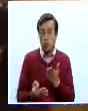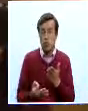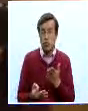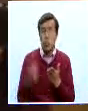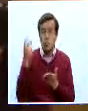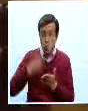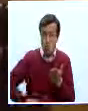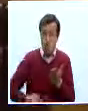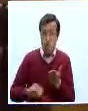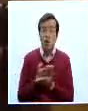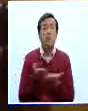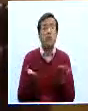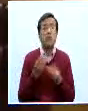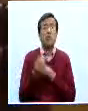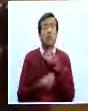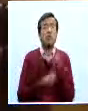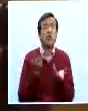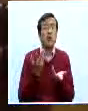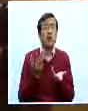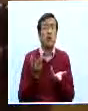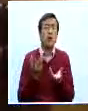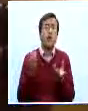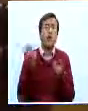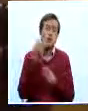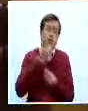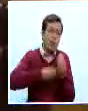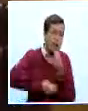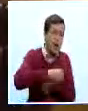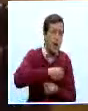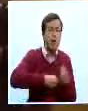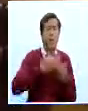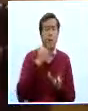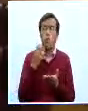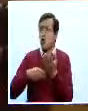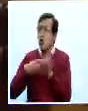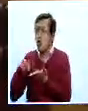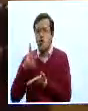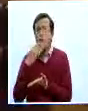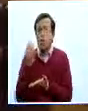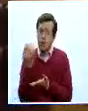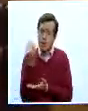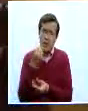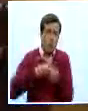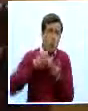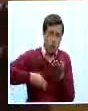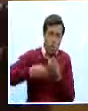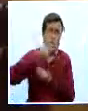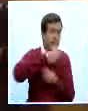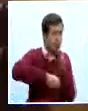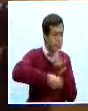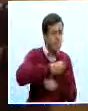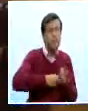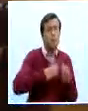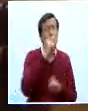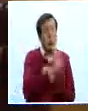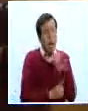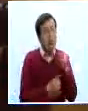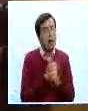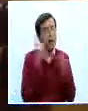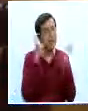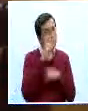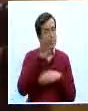internas sean dirigidos hacia lo que sería inversiones lo que sería también incremento del empleo o emprendimiento durante un año que es complejo